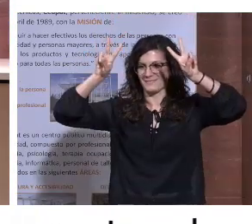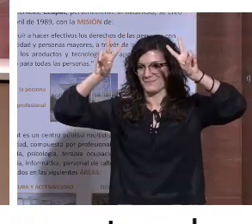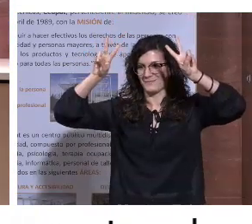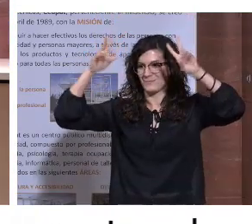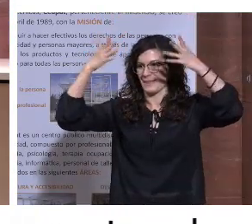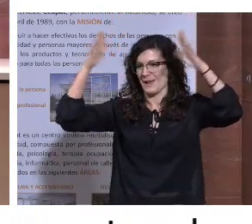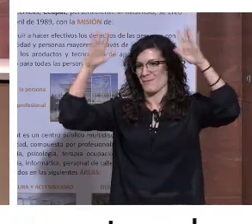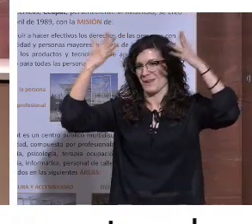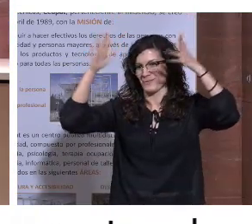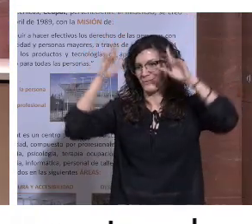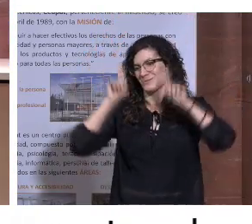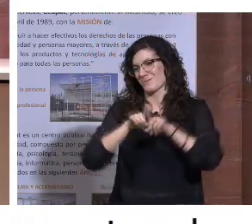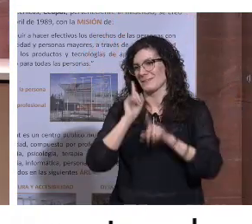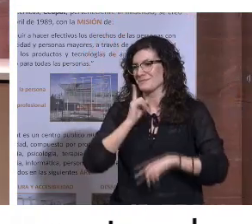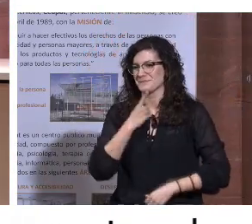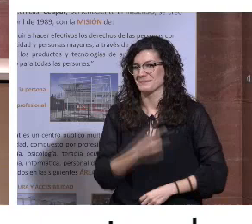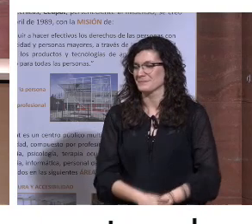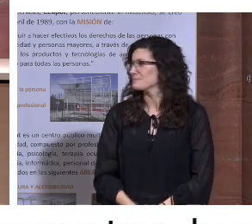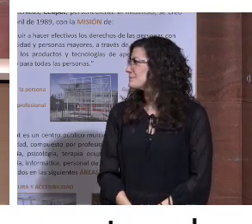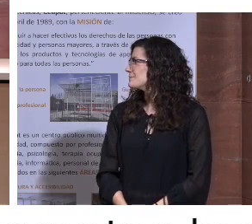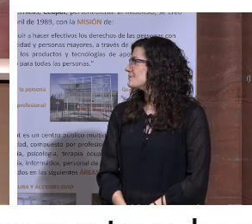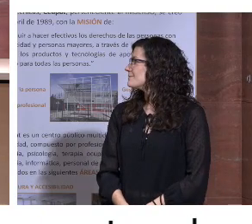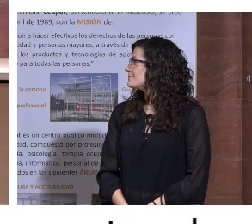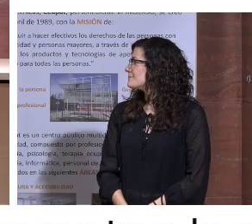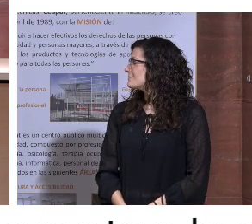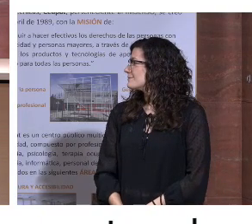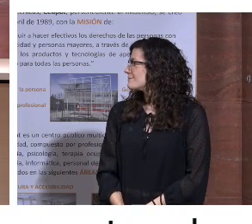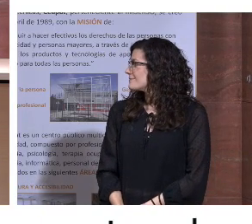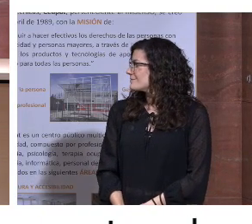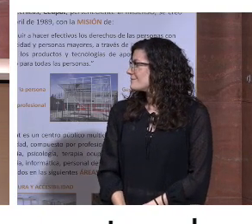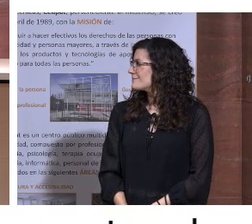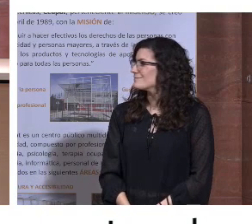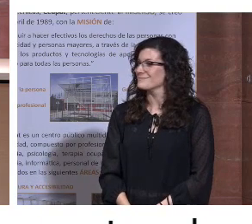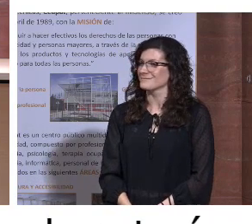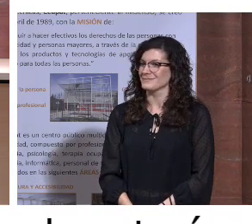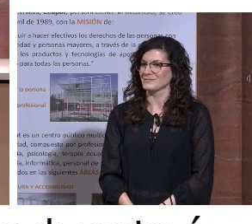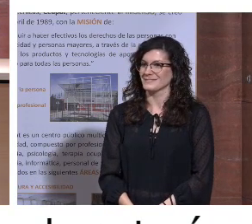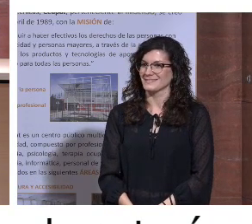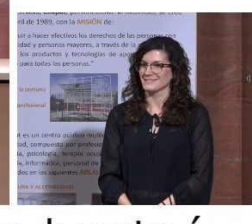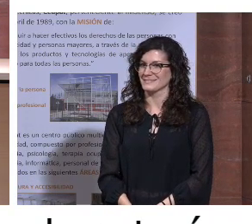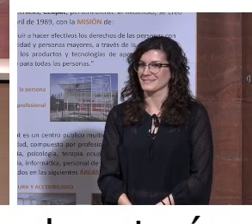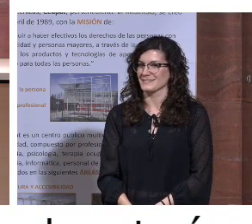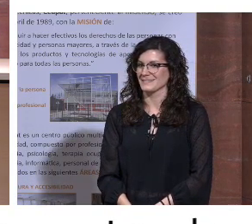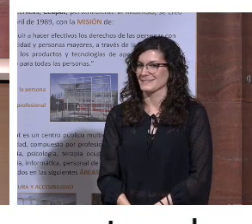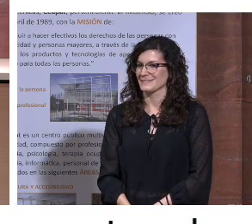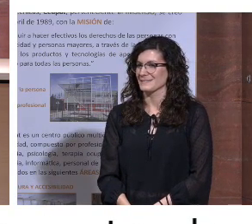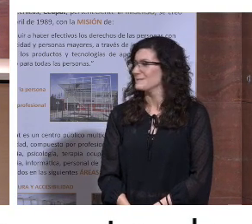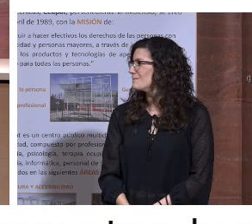aplausos de los sordos. Ahí, perfecto. Ahí estamos todos guapos. Ahí,